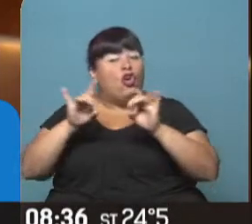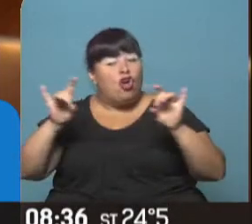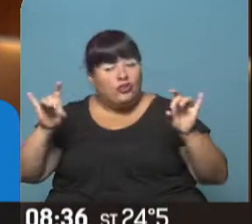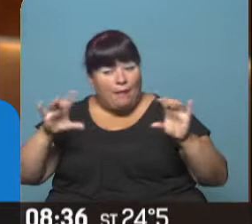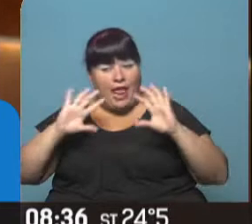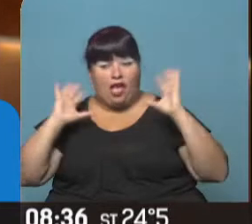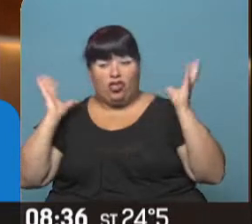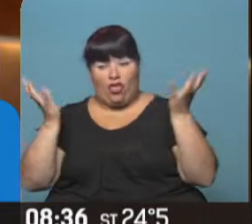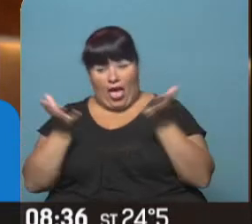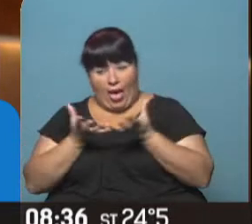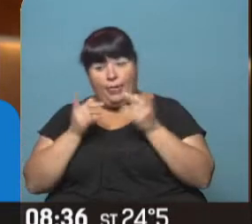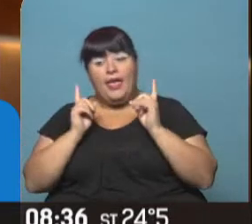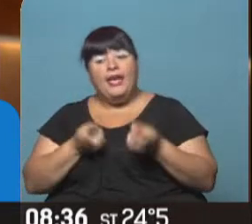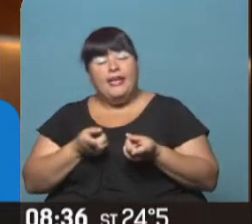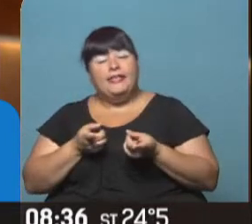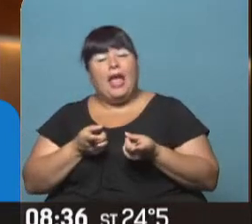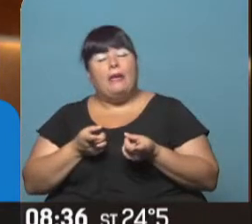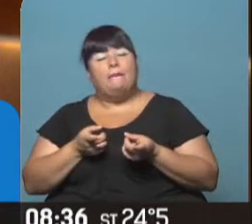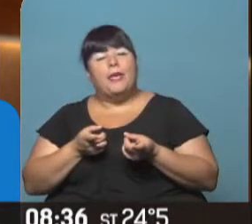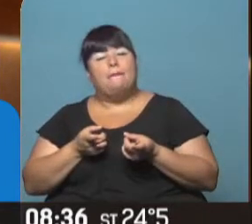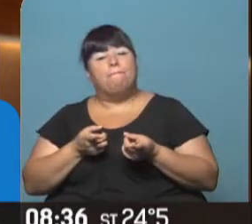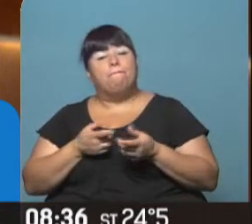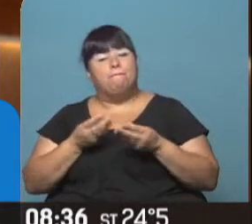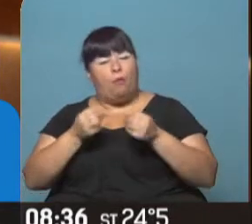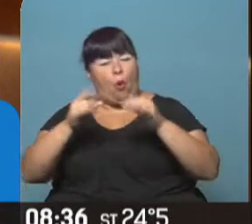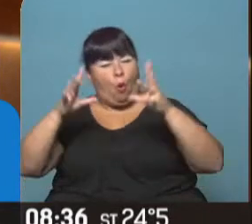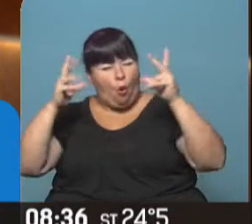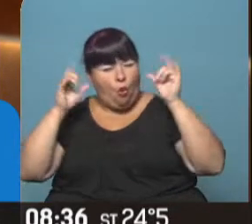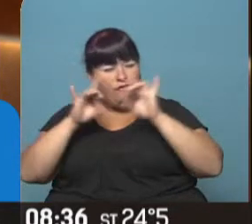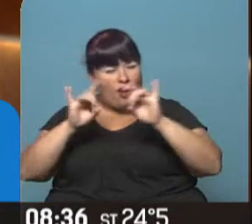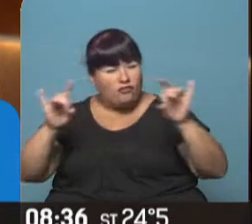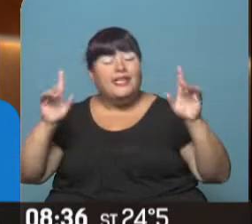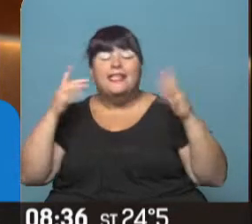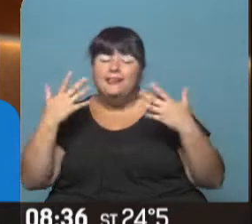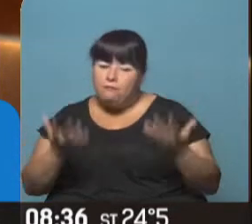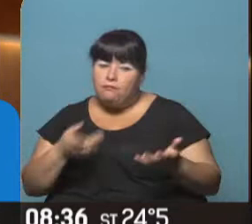contaminación ambiental y la polución. Por eso que